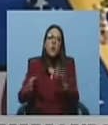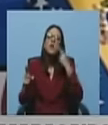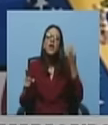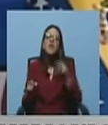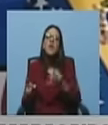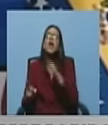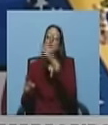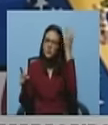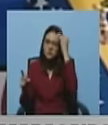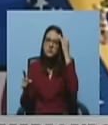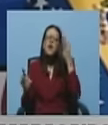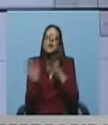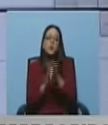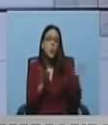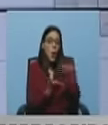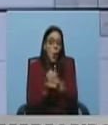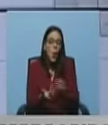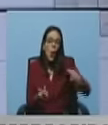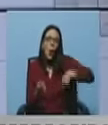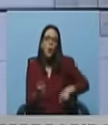o parte del dinero que te entregaban ahí.